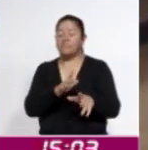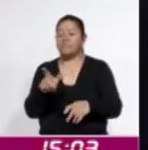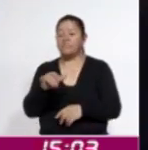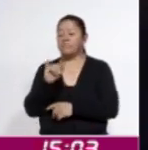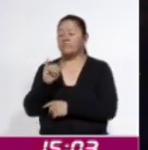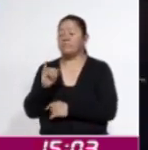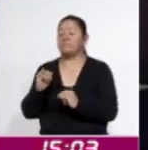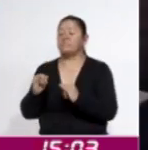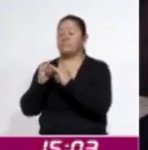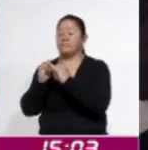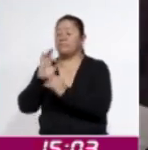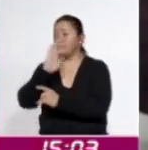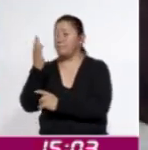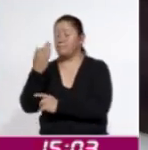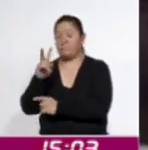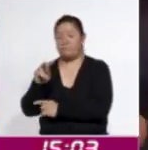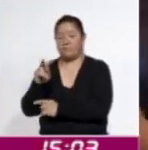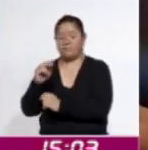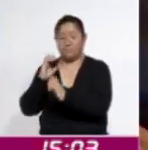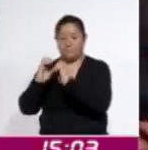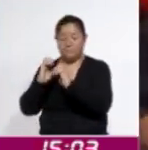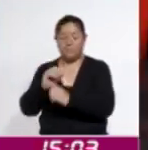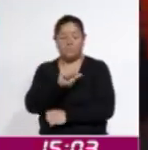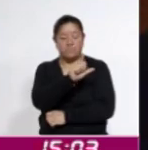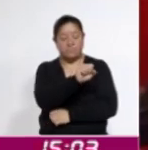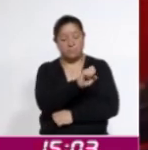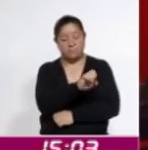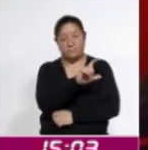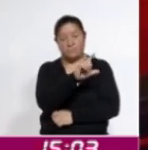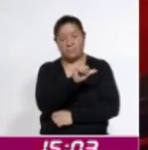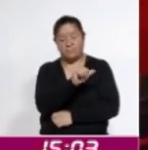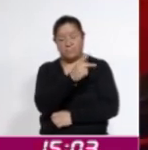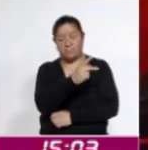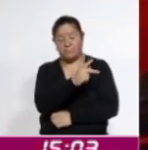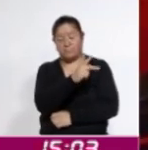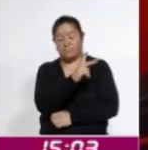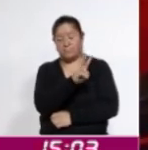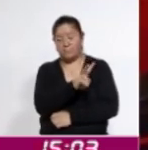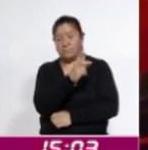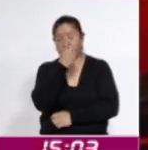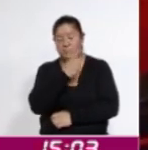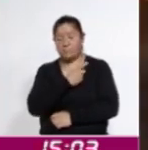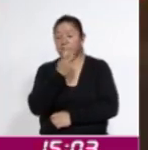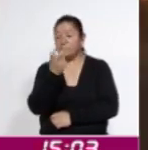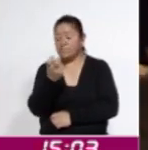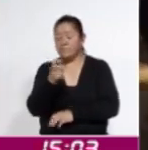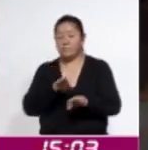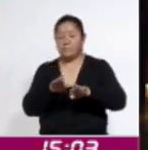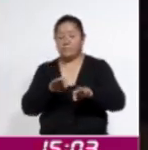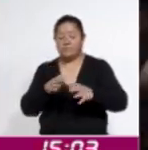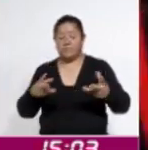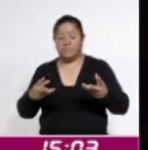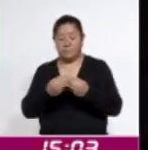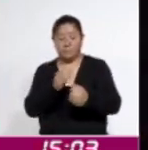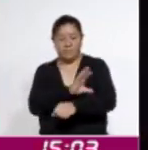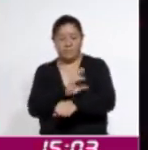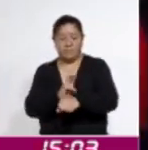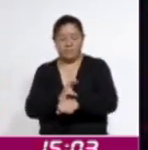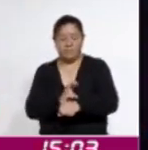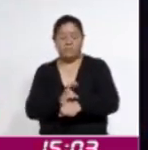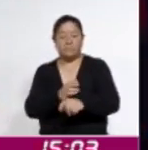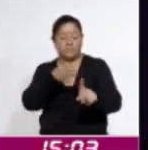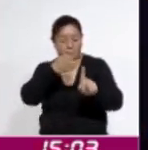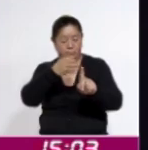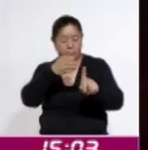de Telecomunicaciones, Acela Pérez Vargas, refirió que con base a estos trabajos coordinados se promovió